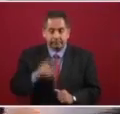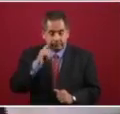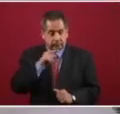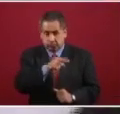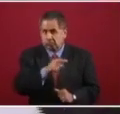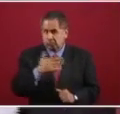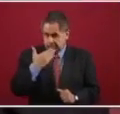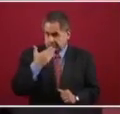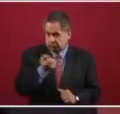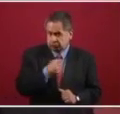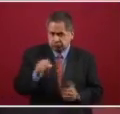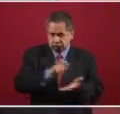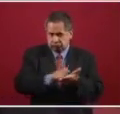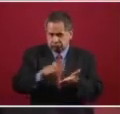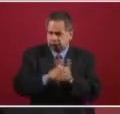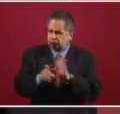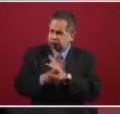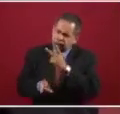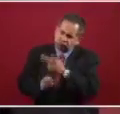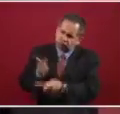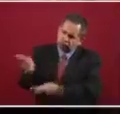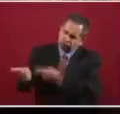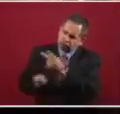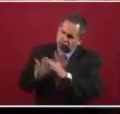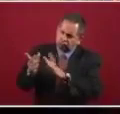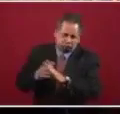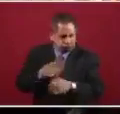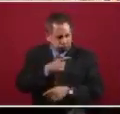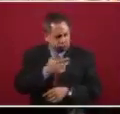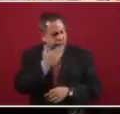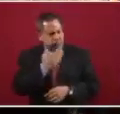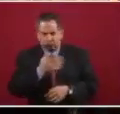buen periodista, que lo respeto mucho.